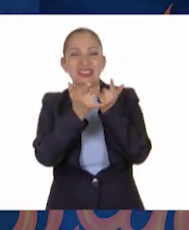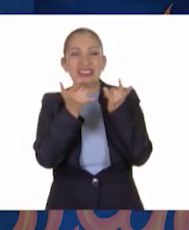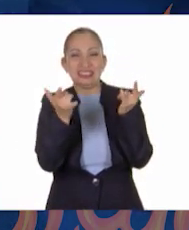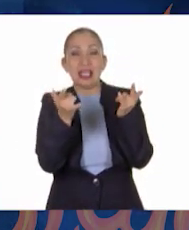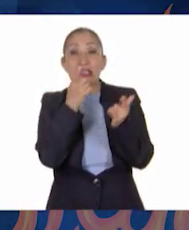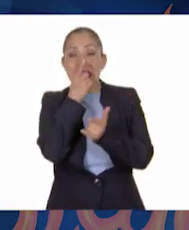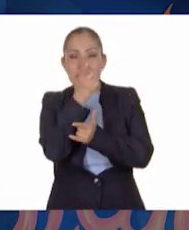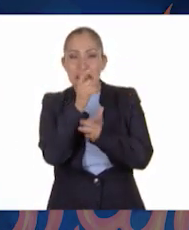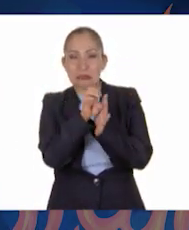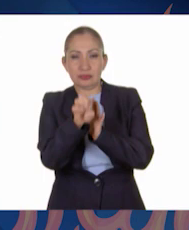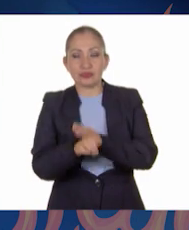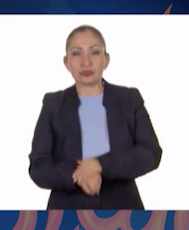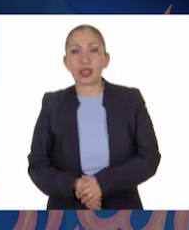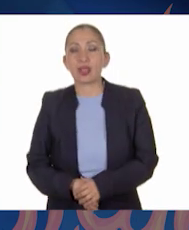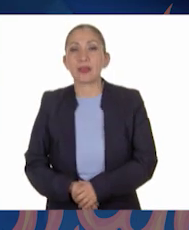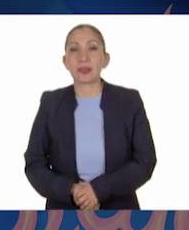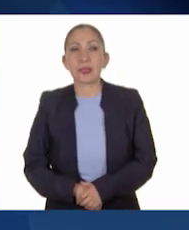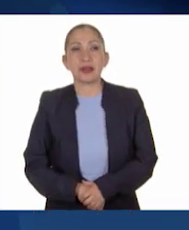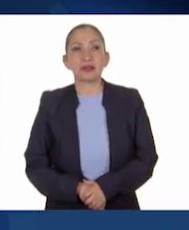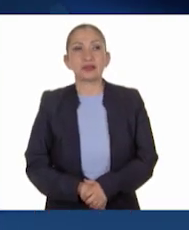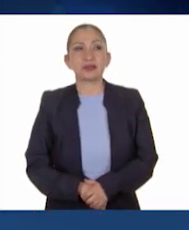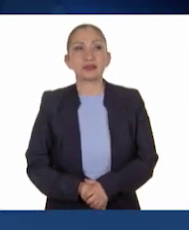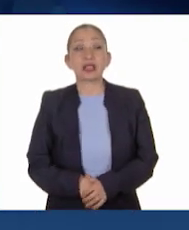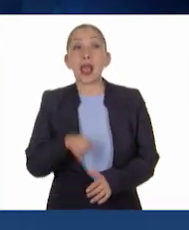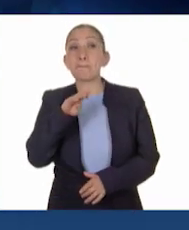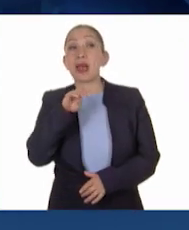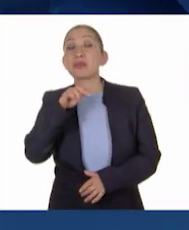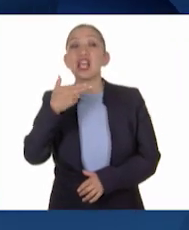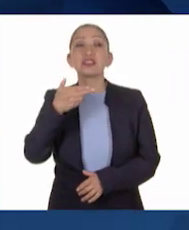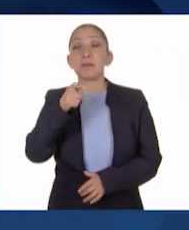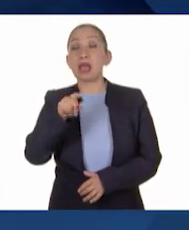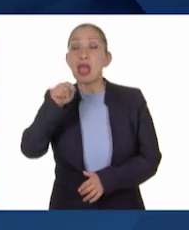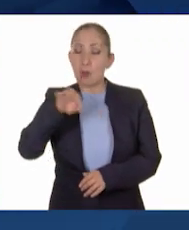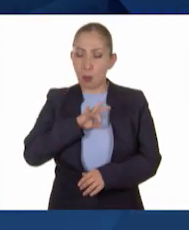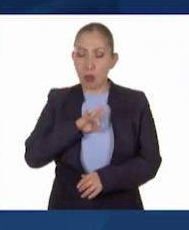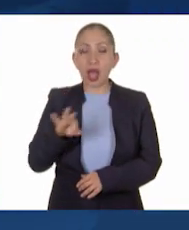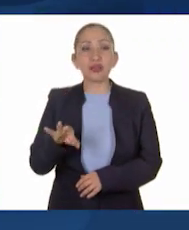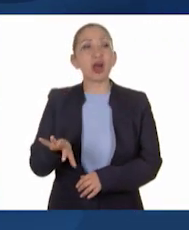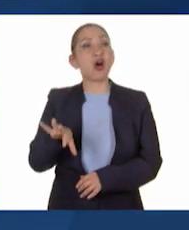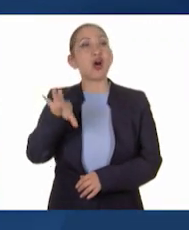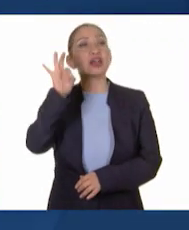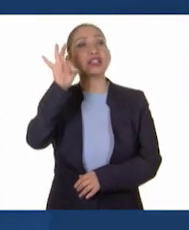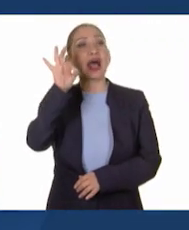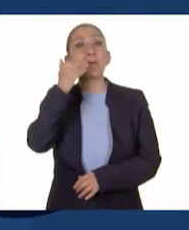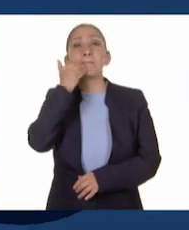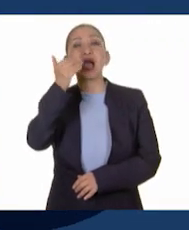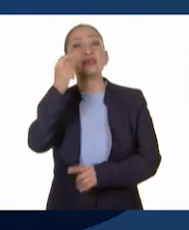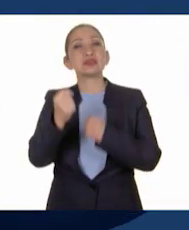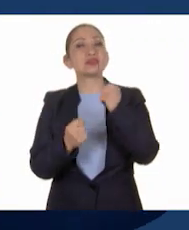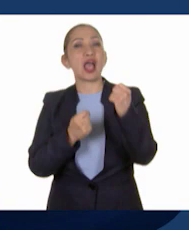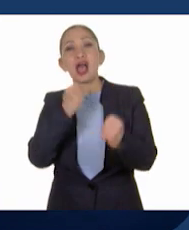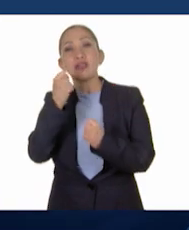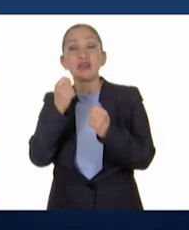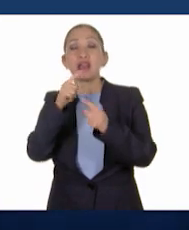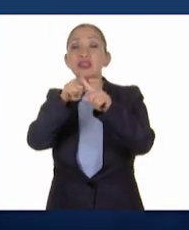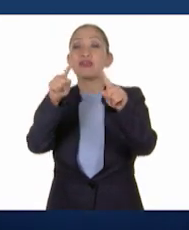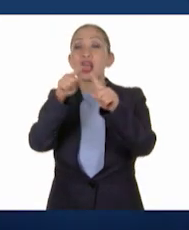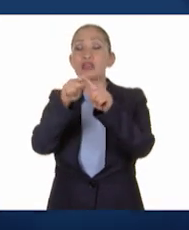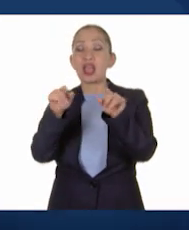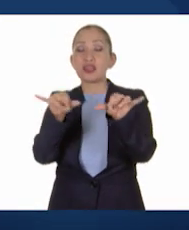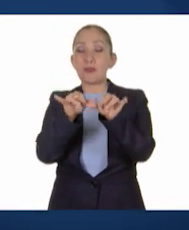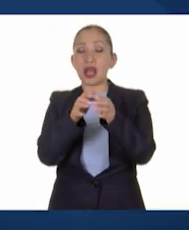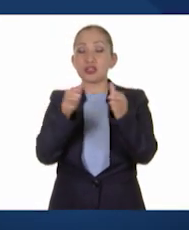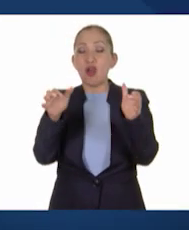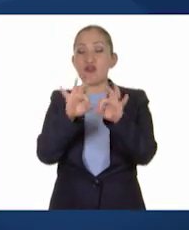ejemplo, dice así. El Baby HP está disponible en las buenas tiendas en distintos